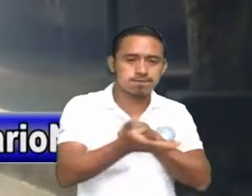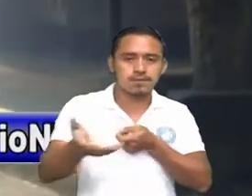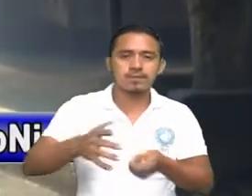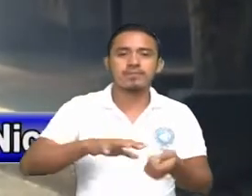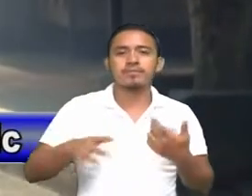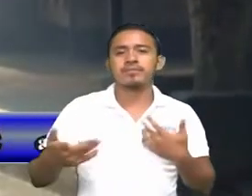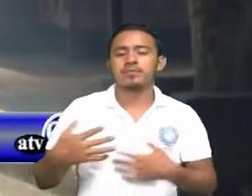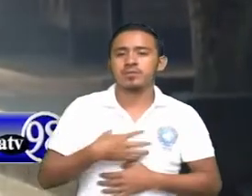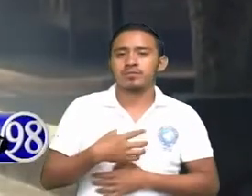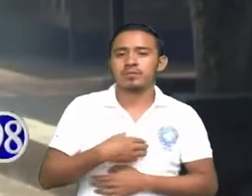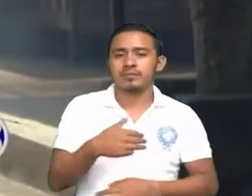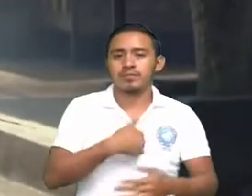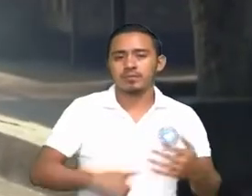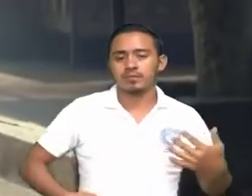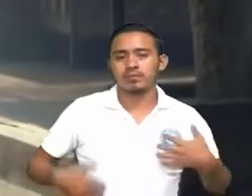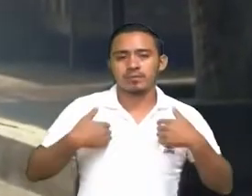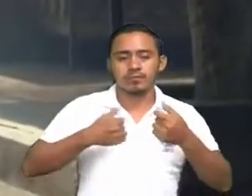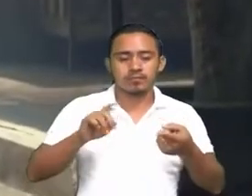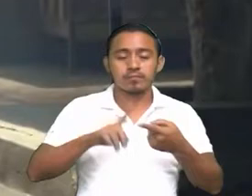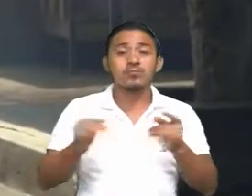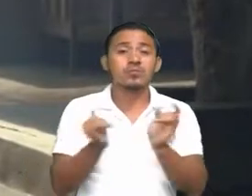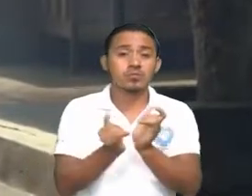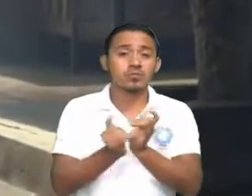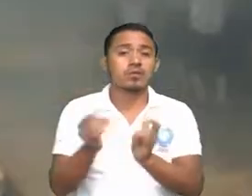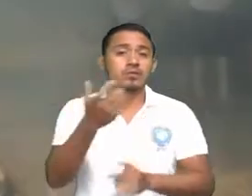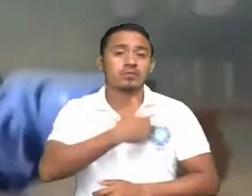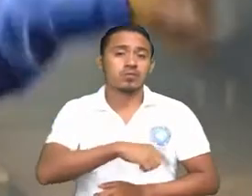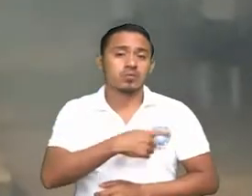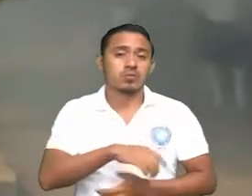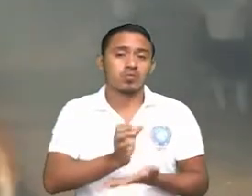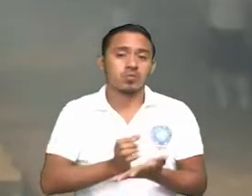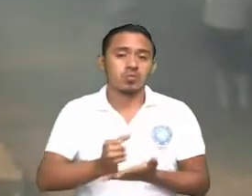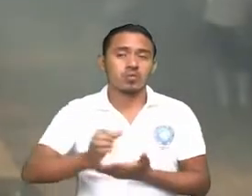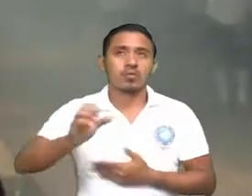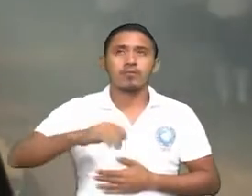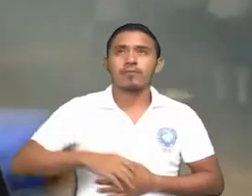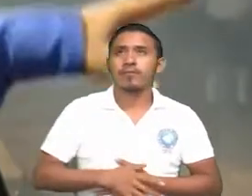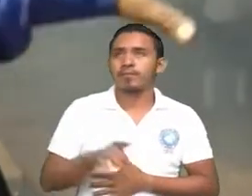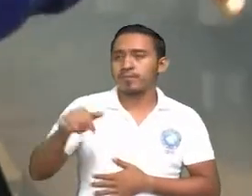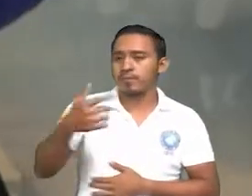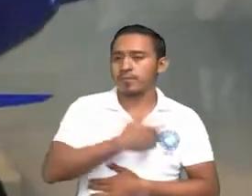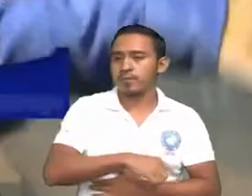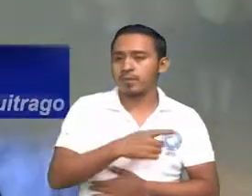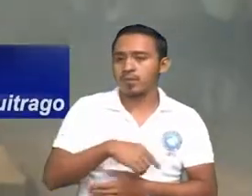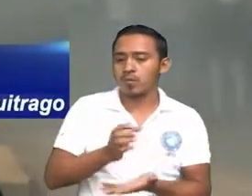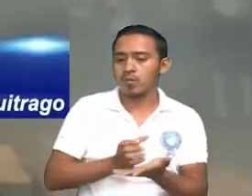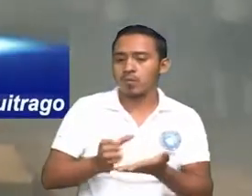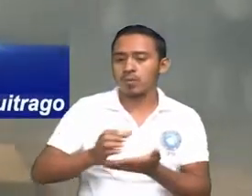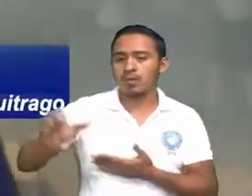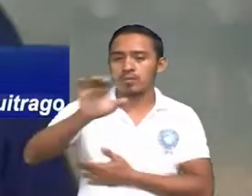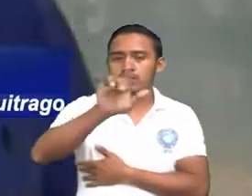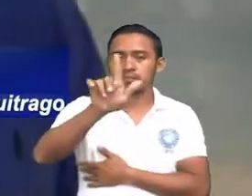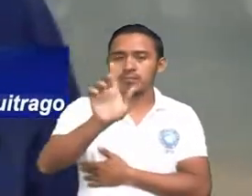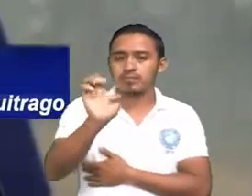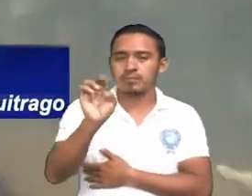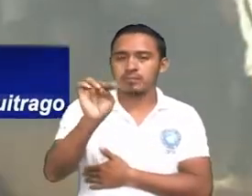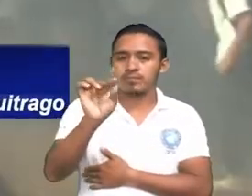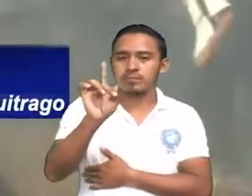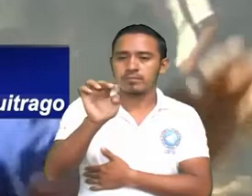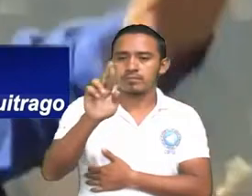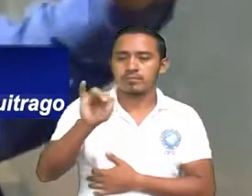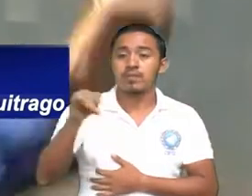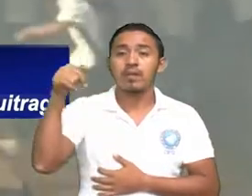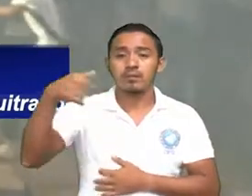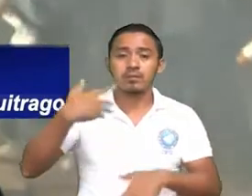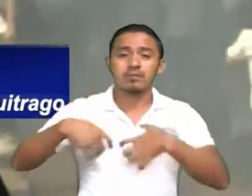La jornada incluyó la fumigación del colegio. Aquí nos encontramos en el colegio Tenderí, podemos ver ahí los niños. Aquí se ha